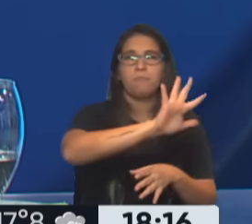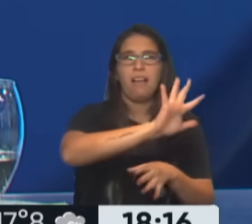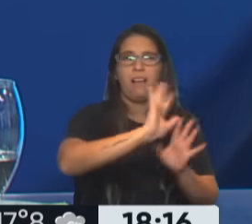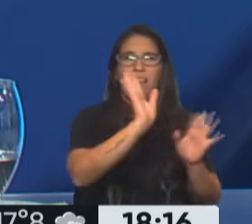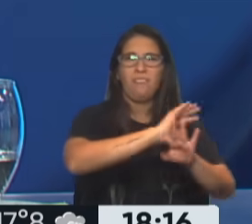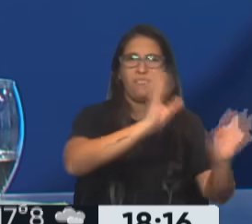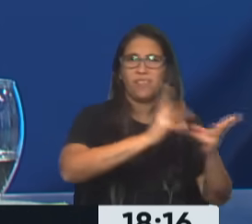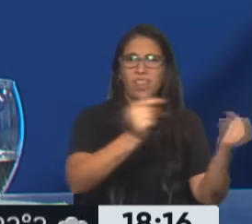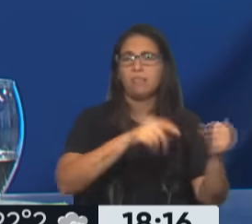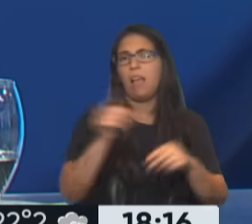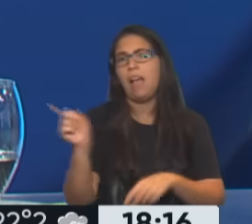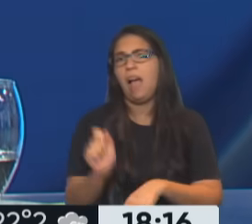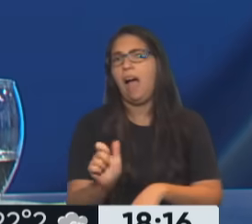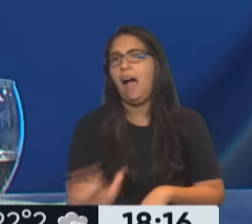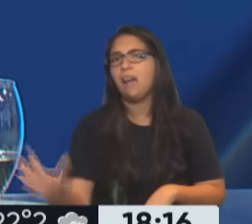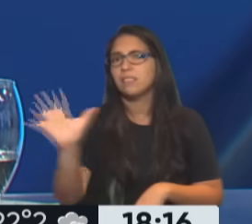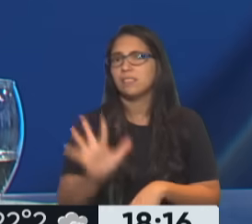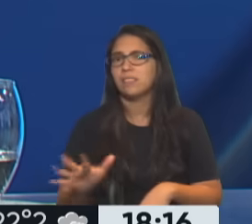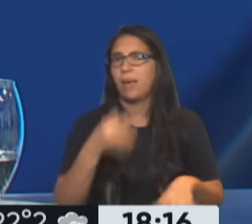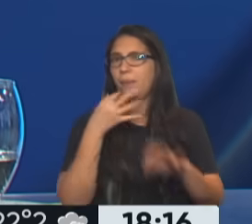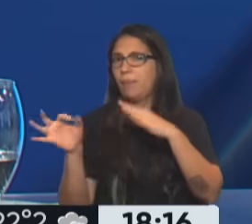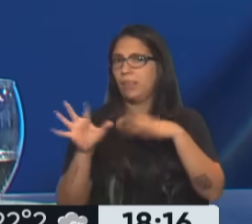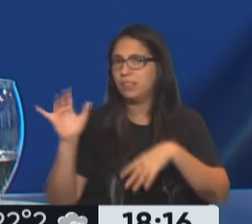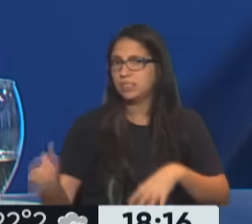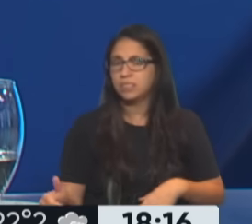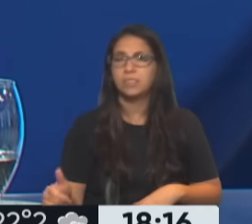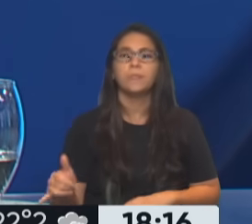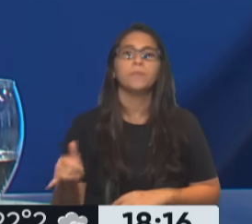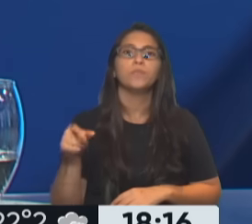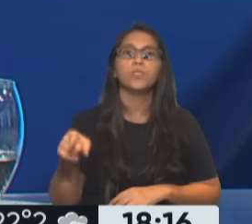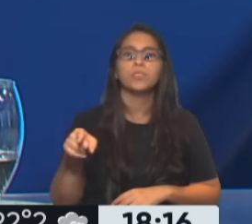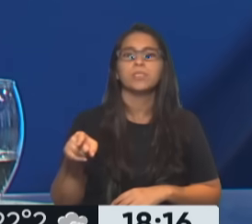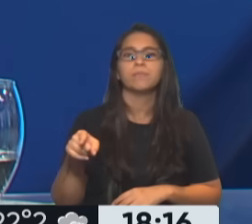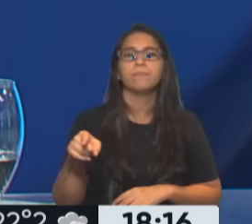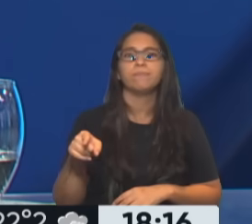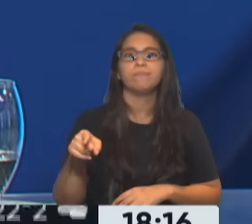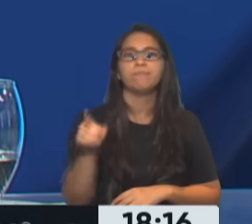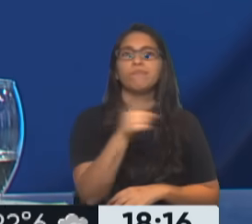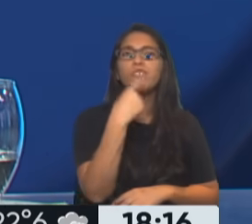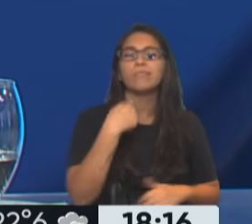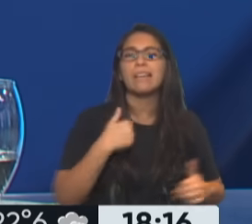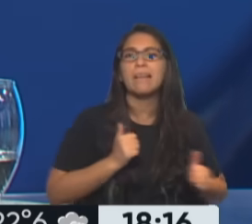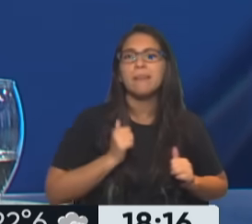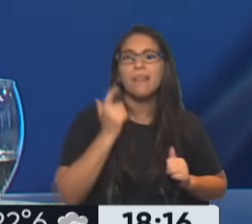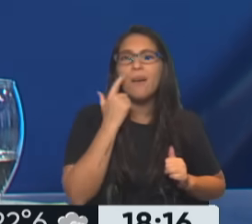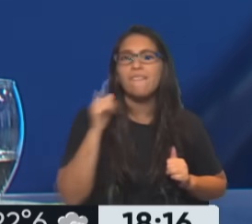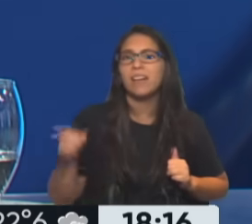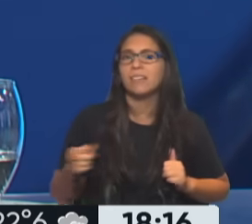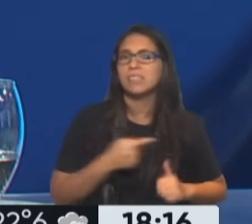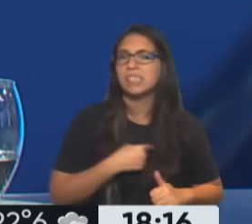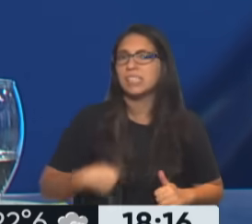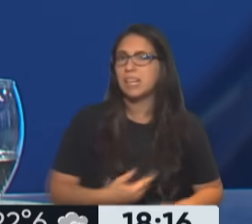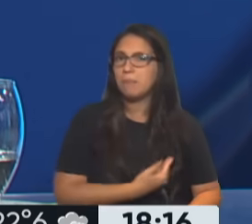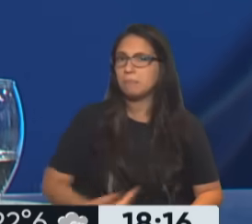en Asia. Digamos, en ese contexto, un poco el planteo de Europa es, digamos, esperar que sea Xi quien pueda